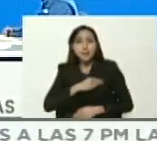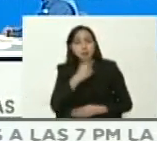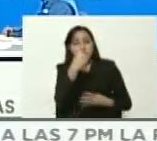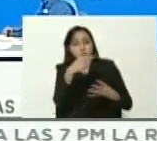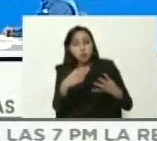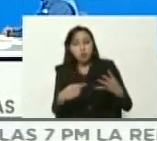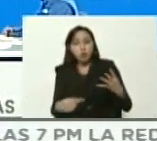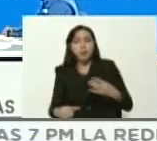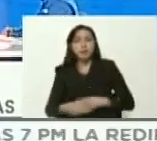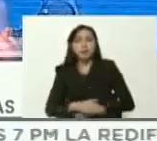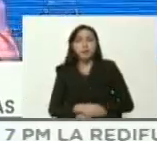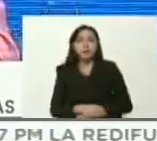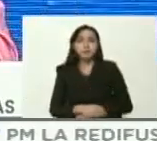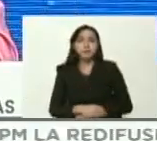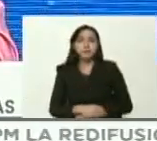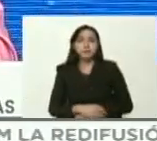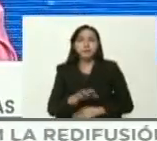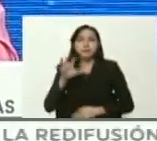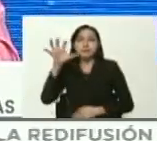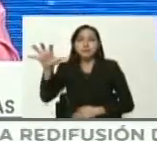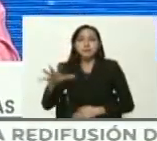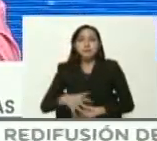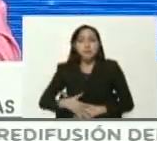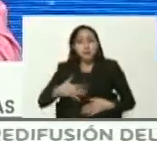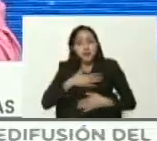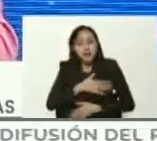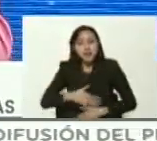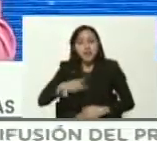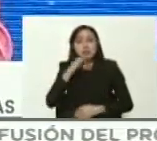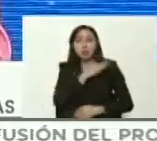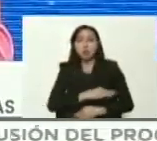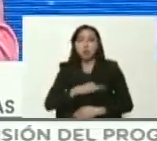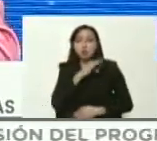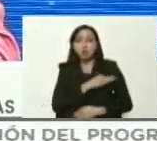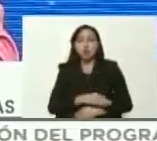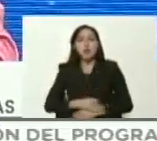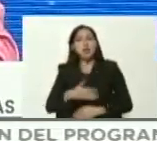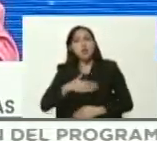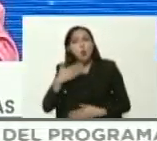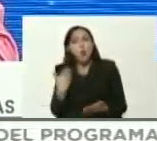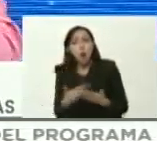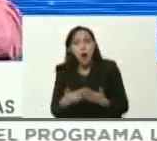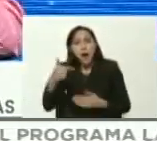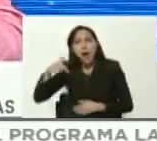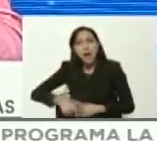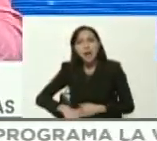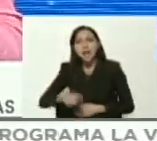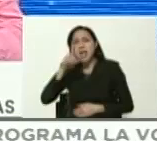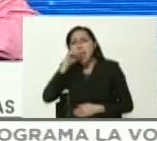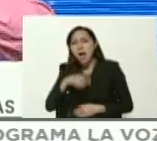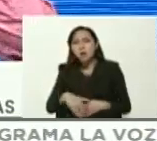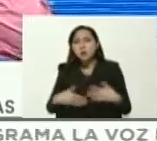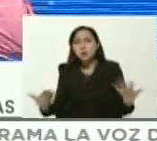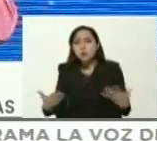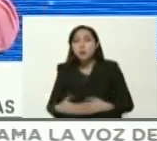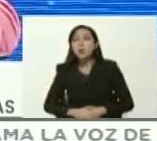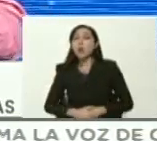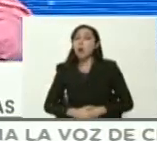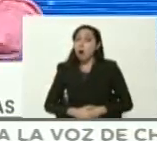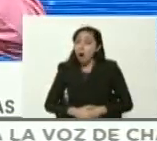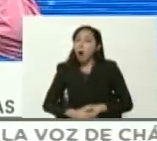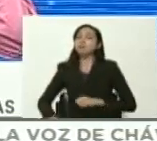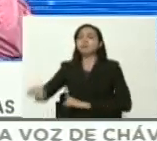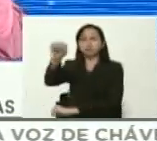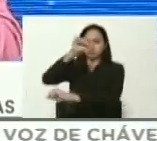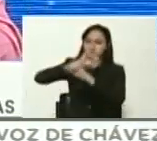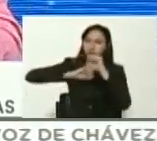misiones el estado de bienestar social. ¿Y qué he planteado yo para el año 2021? Es el año de la